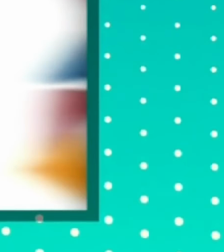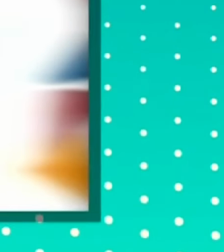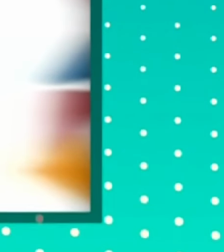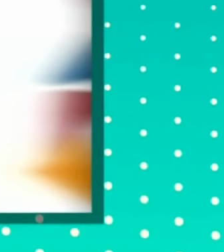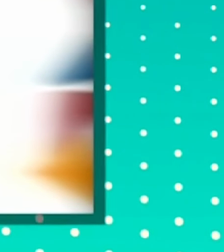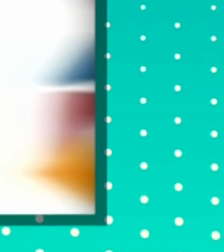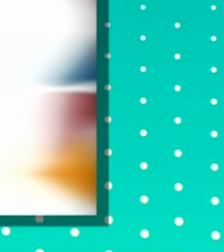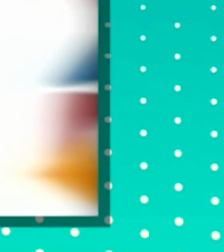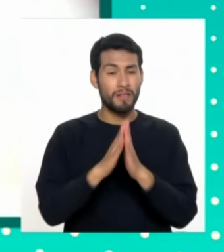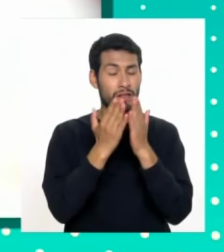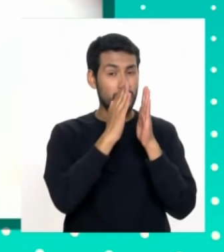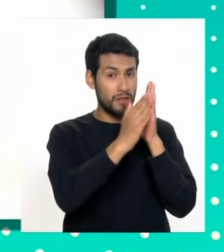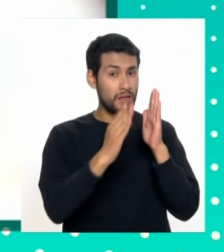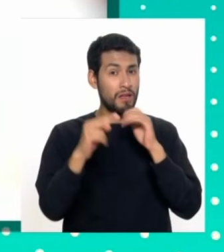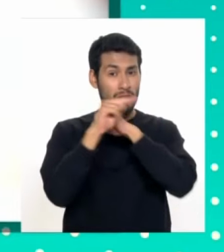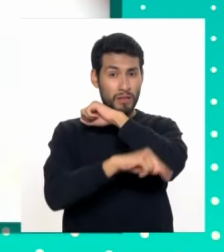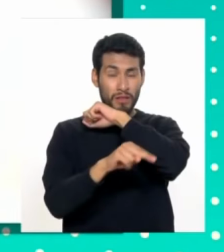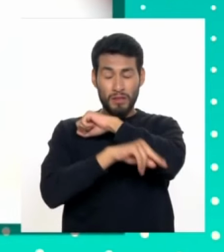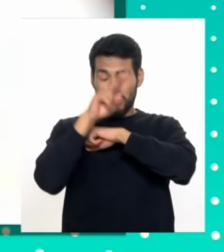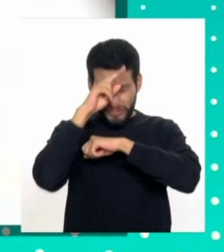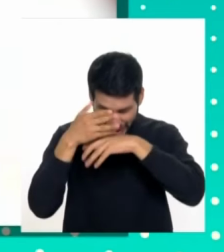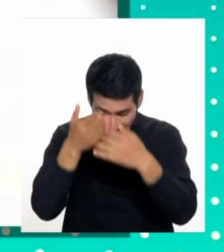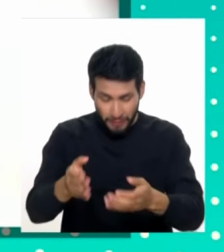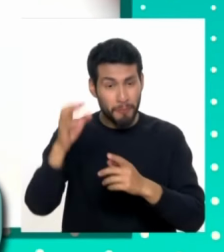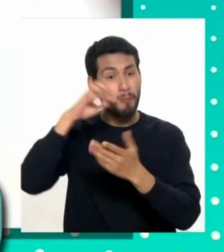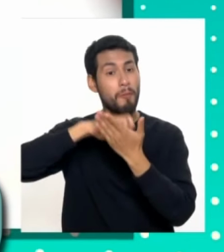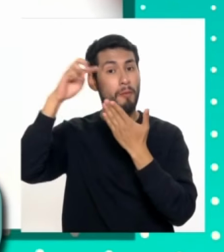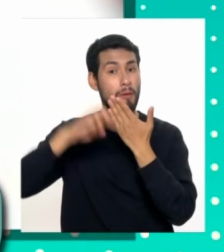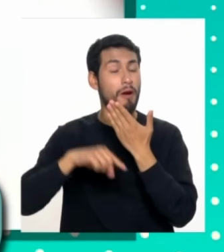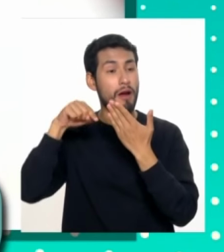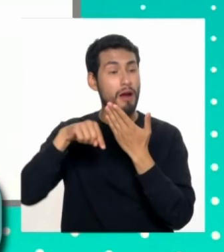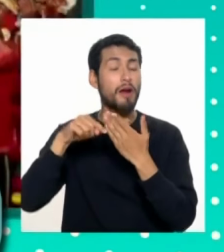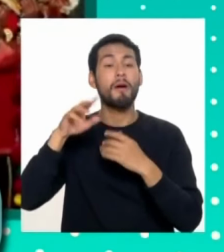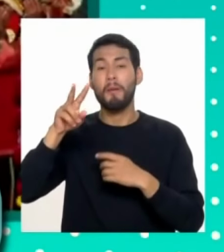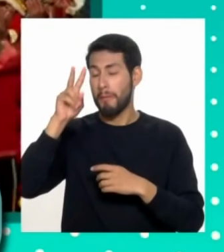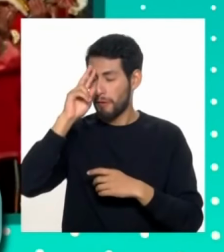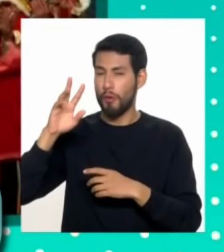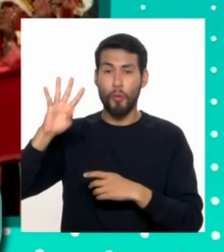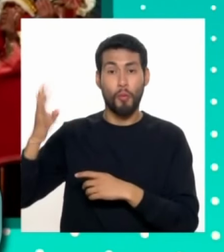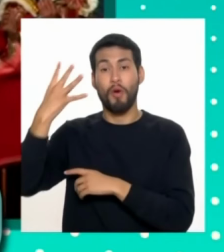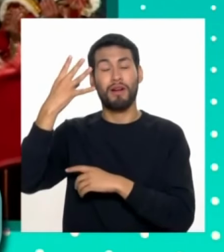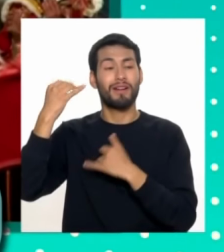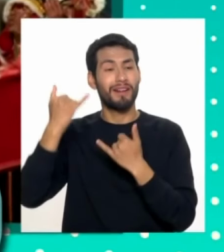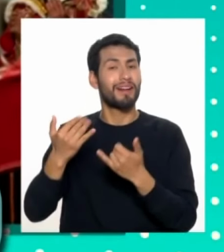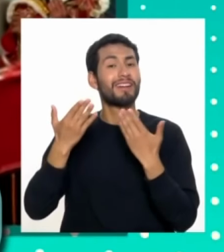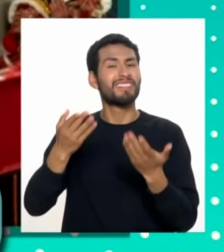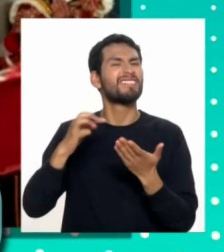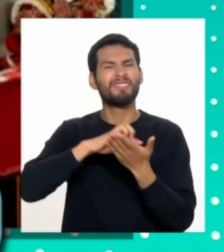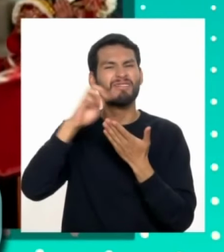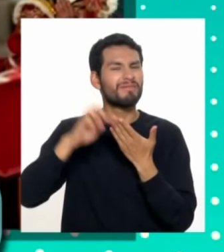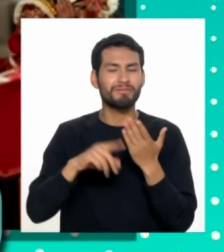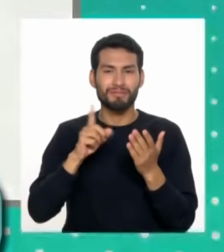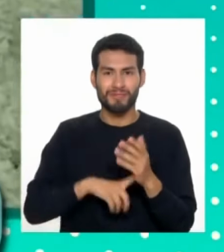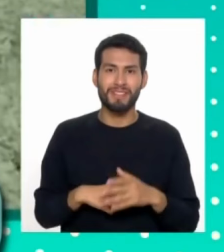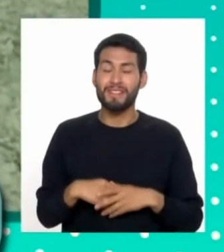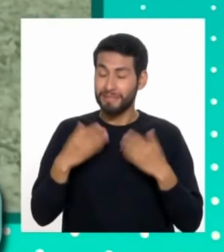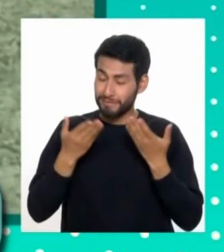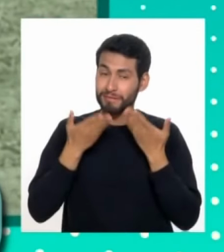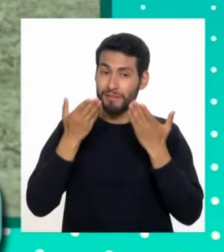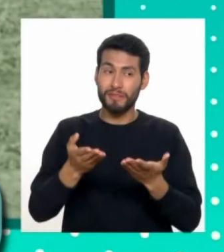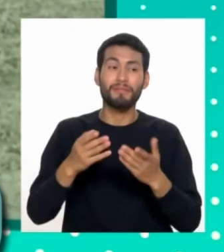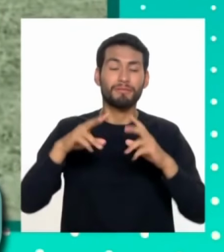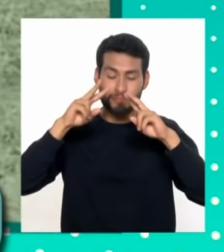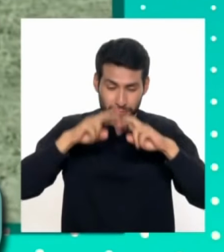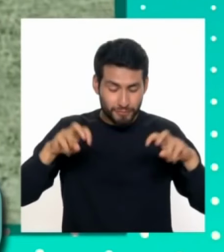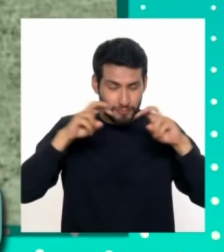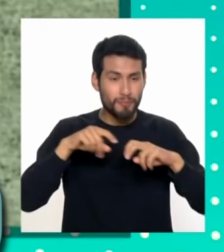La Biblioteca Nacional del Perú nos trae el programa de Historia del Perú en su cuarta edición. Este evento busca difundir las